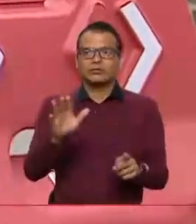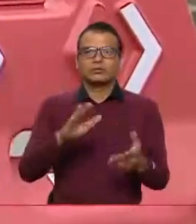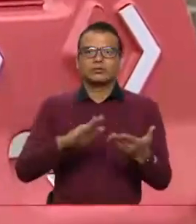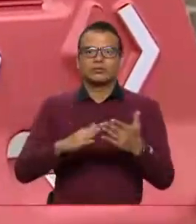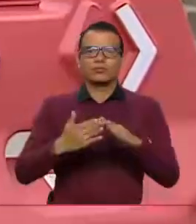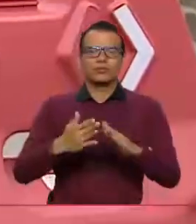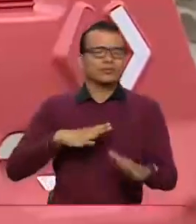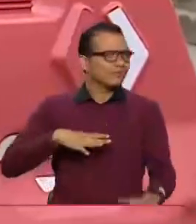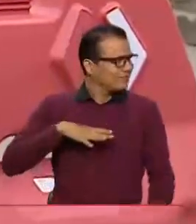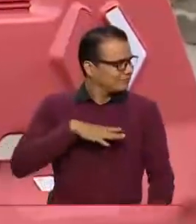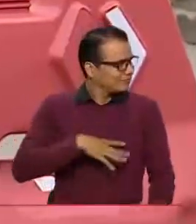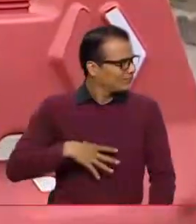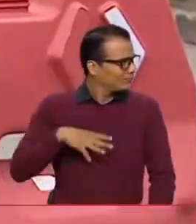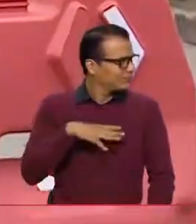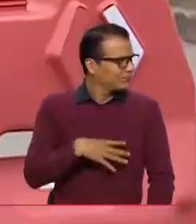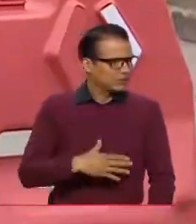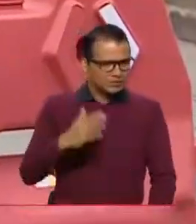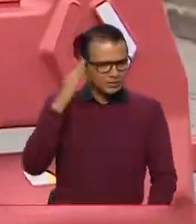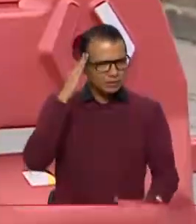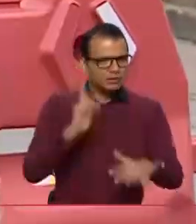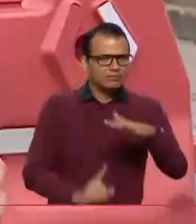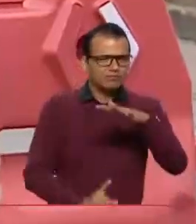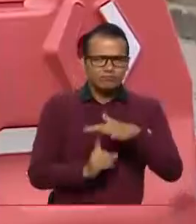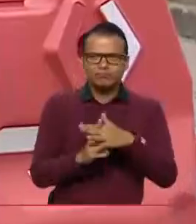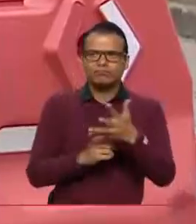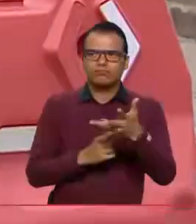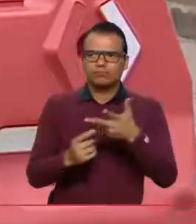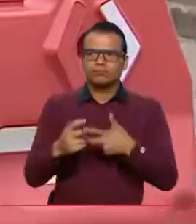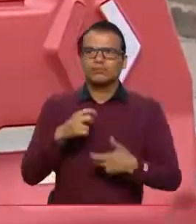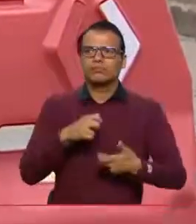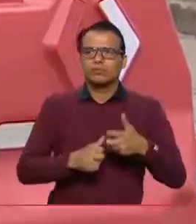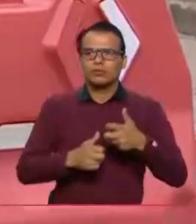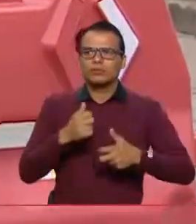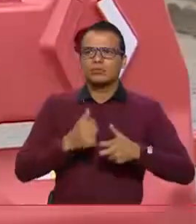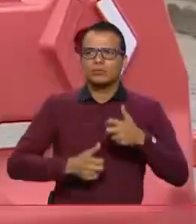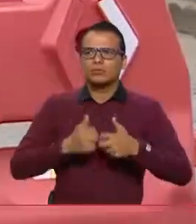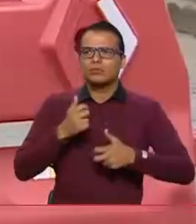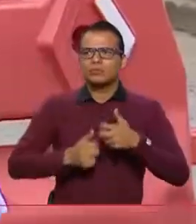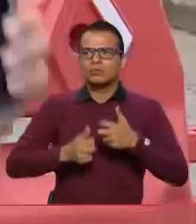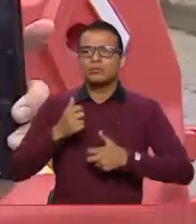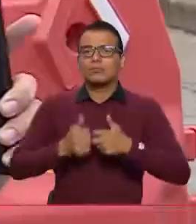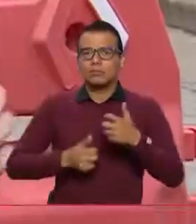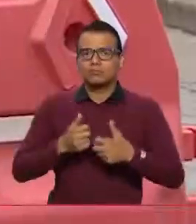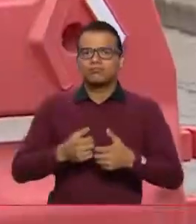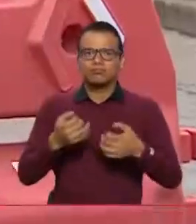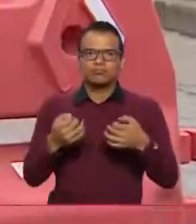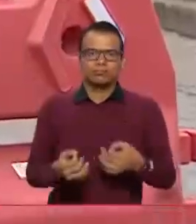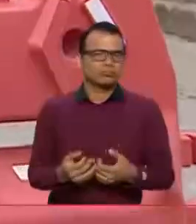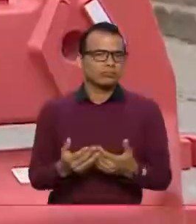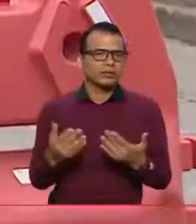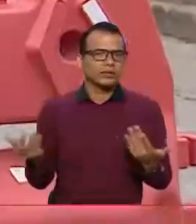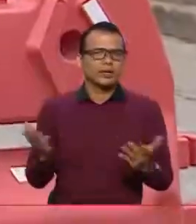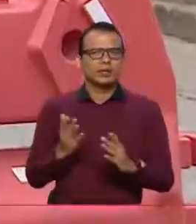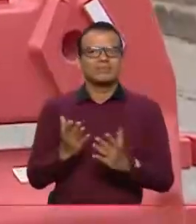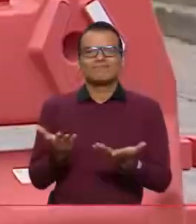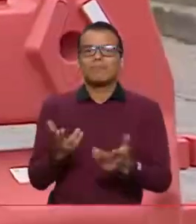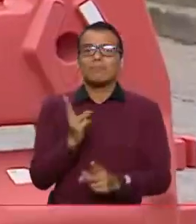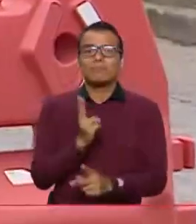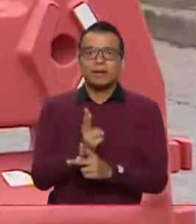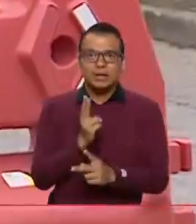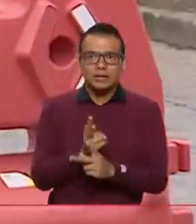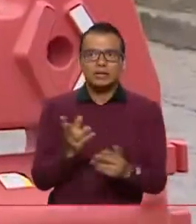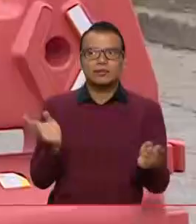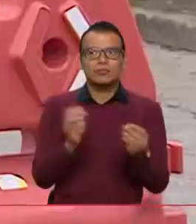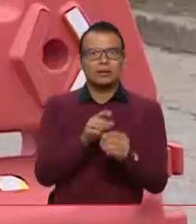representado diversas dificultades, entre estas movilidad, inseguridad y afectaciones a algunos